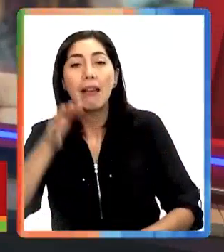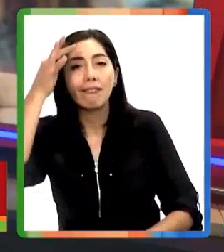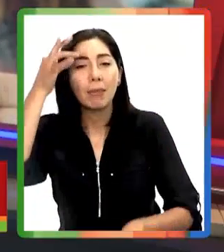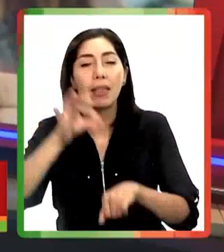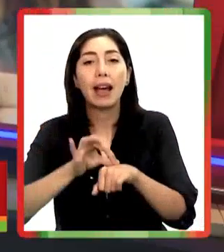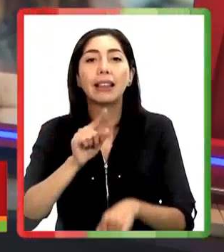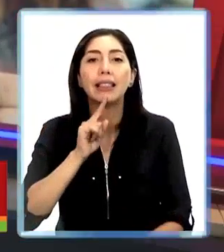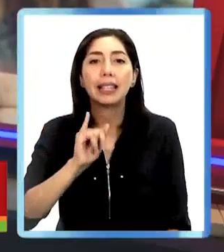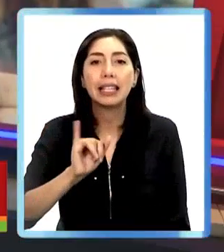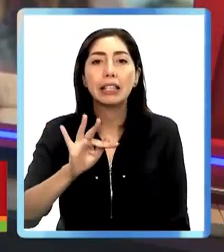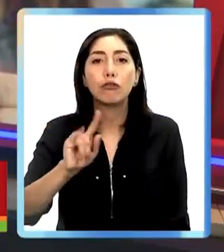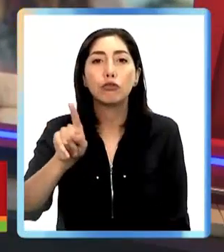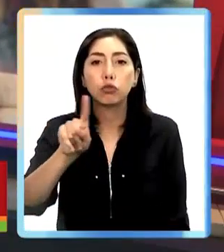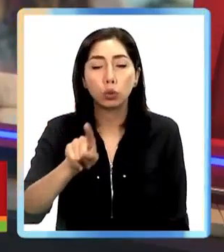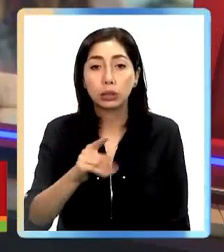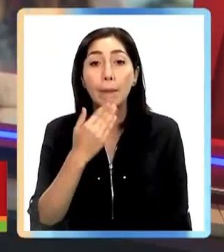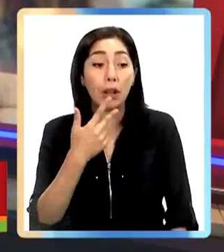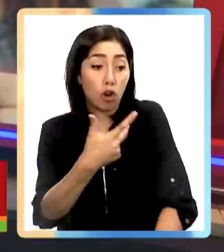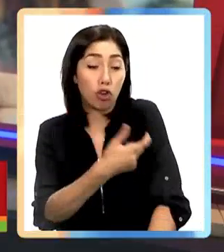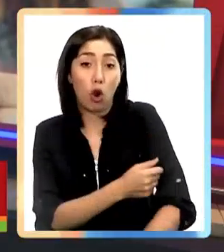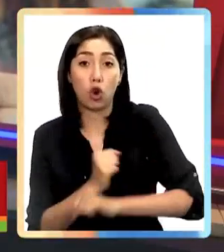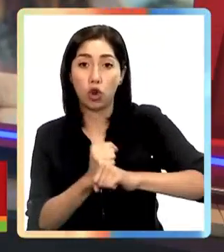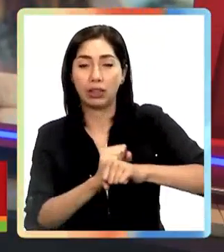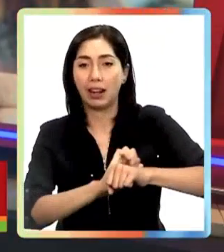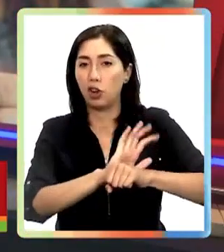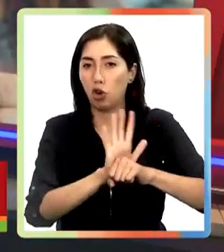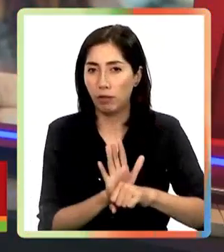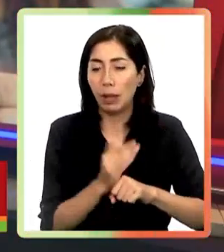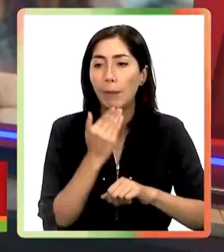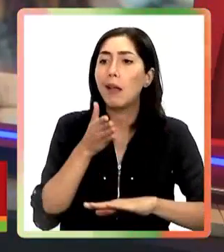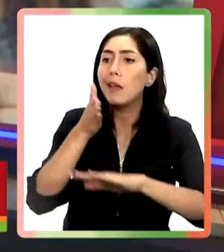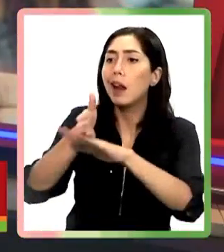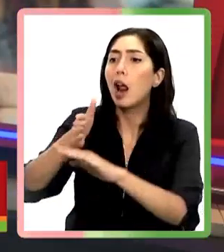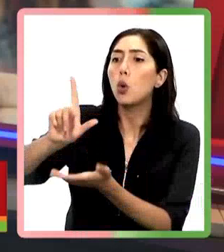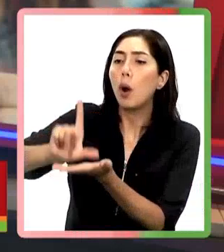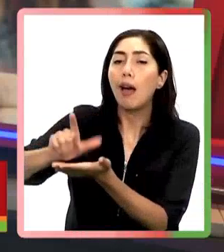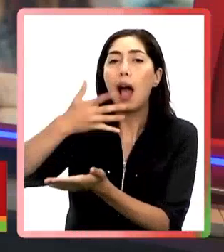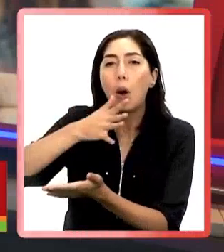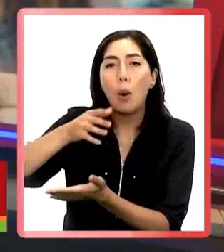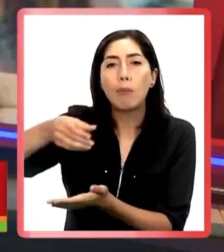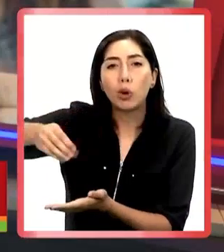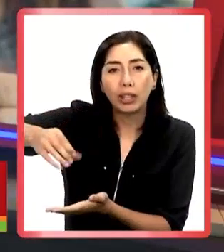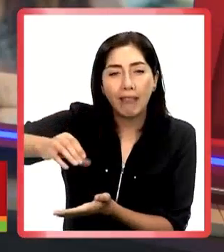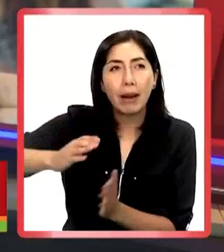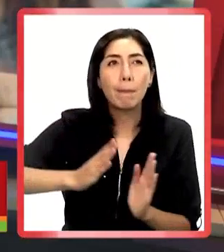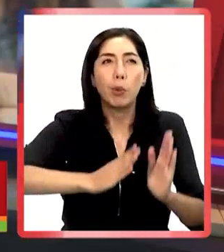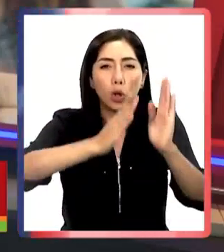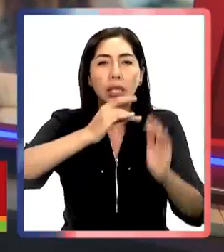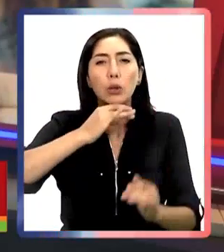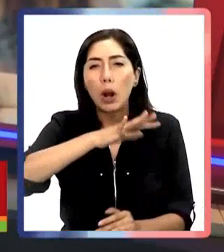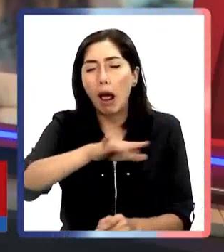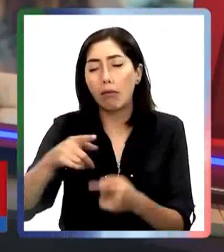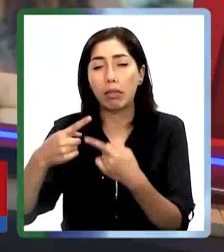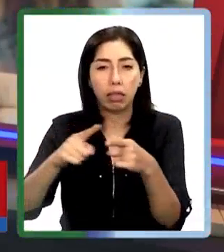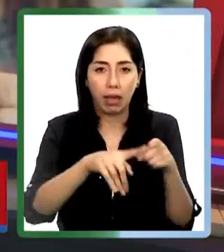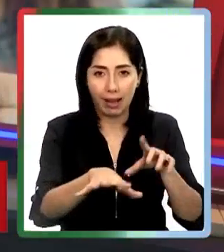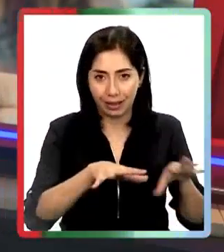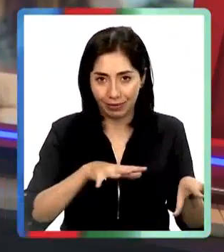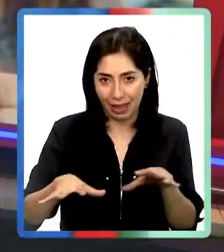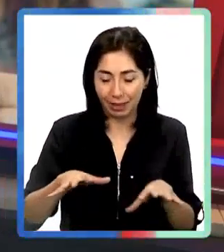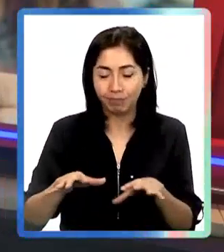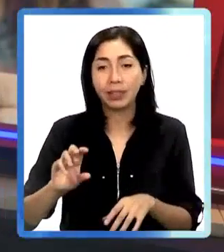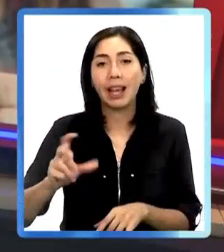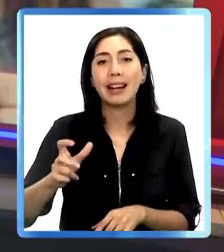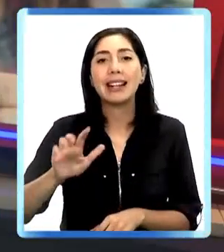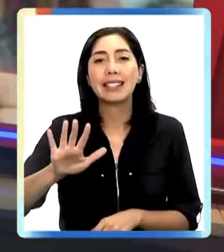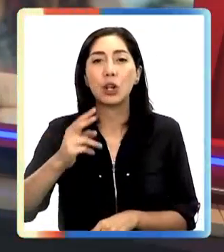matorrales, aplicar la vacuna contra el COVID-19 y visitar centros de agua potable y postas rurales, entre otras actividades. Canal